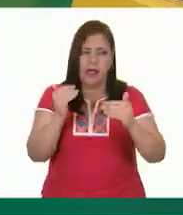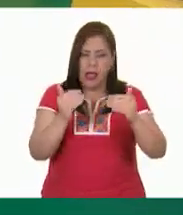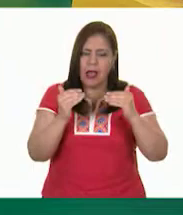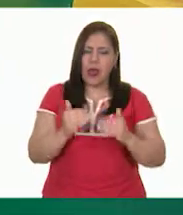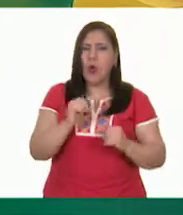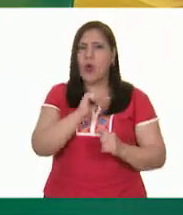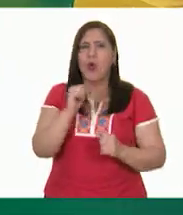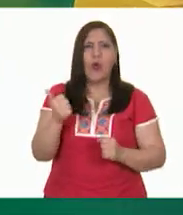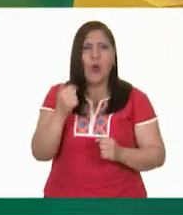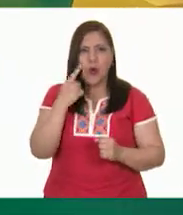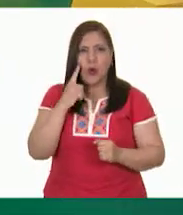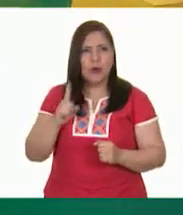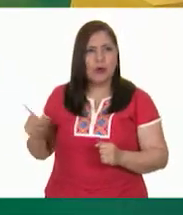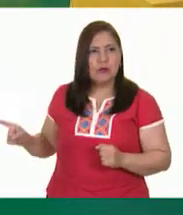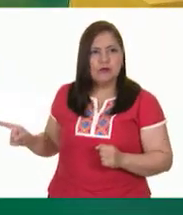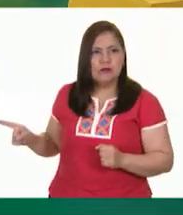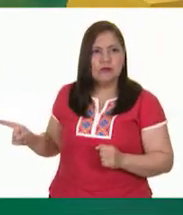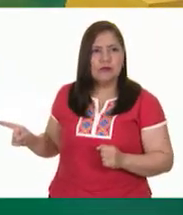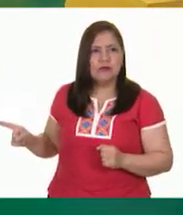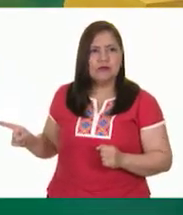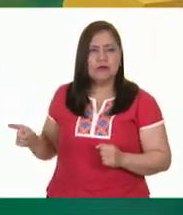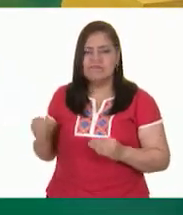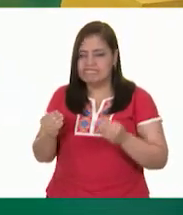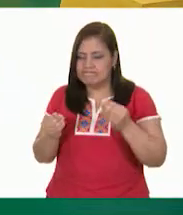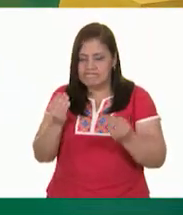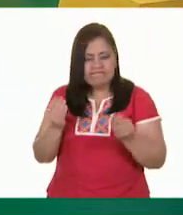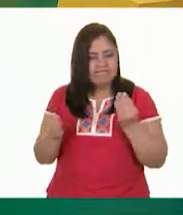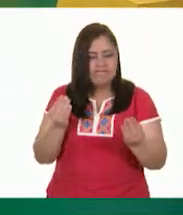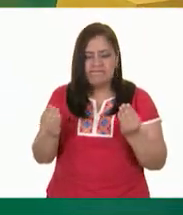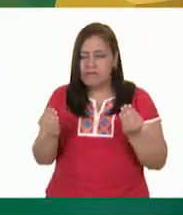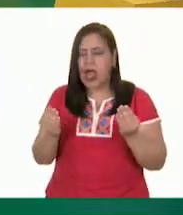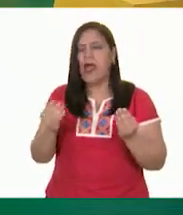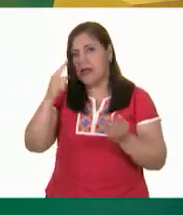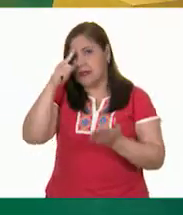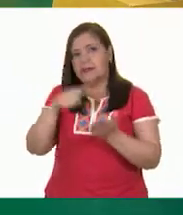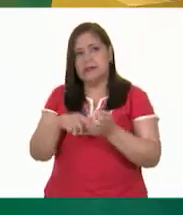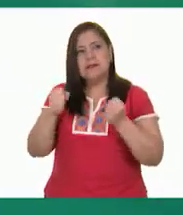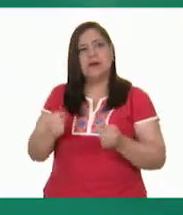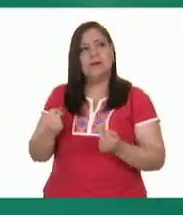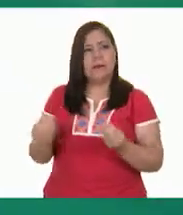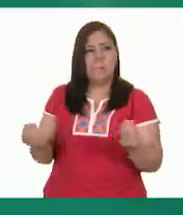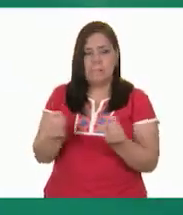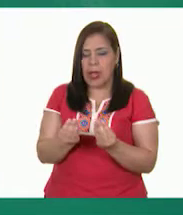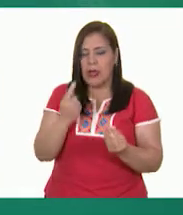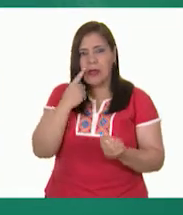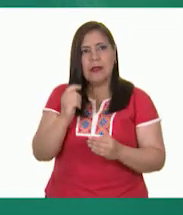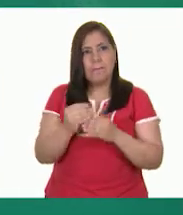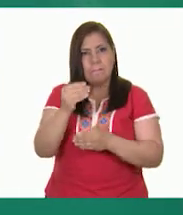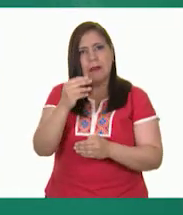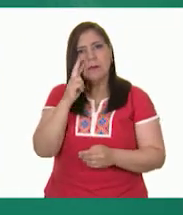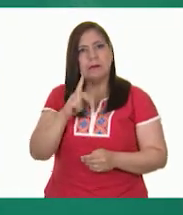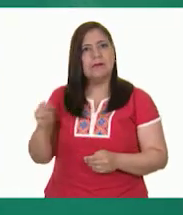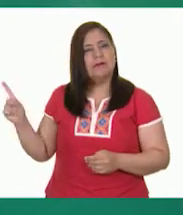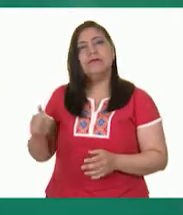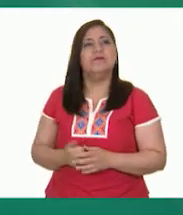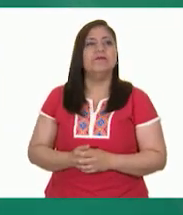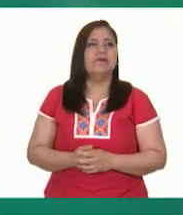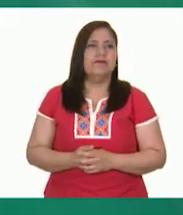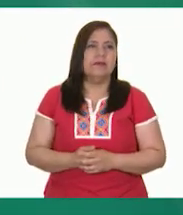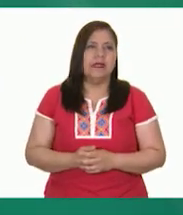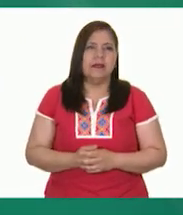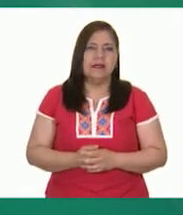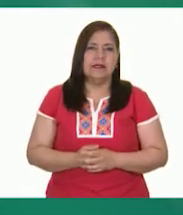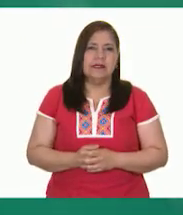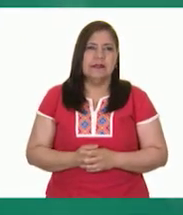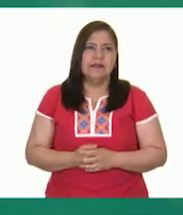ahí. Si es esta o es esta. Yo creo que es esta. Muy bien. Y luego, tiqui tiqui.